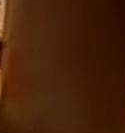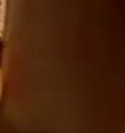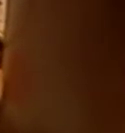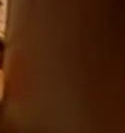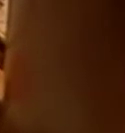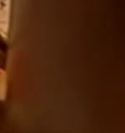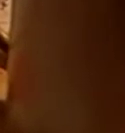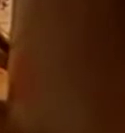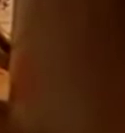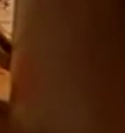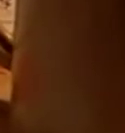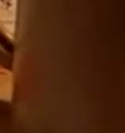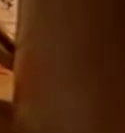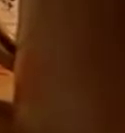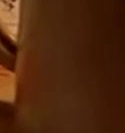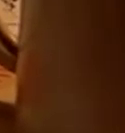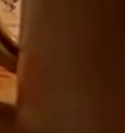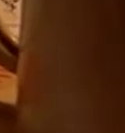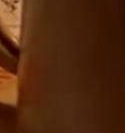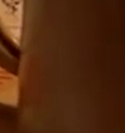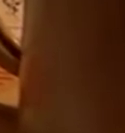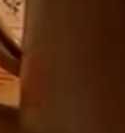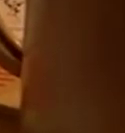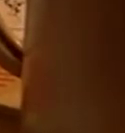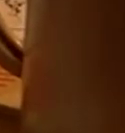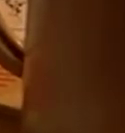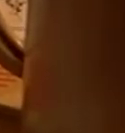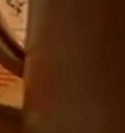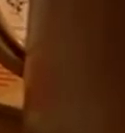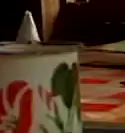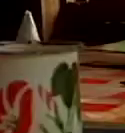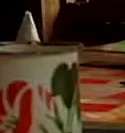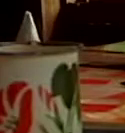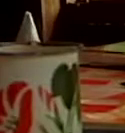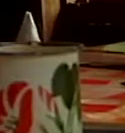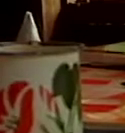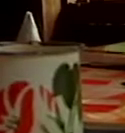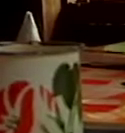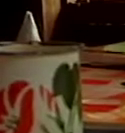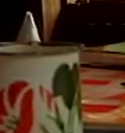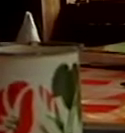psicologías de términos con ojos hacia adentro.